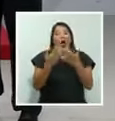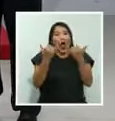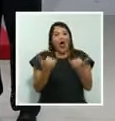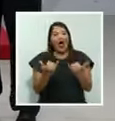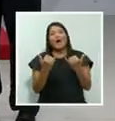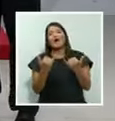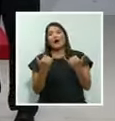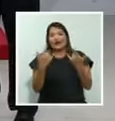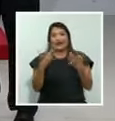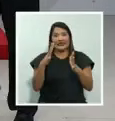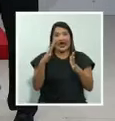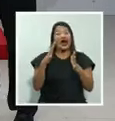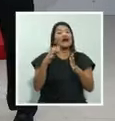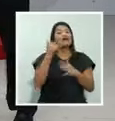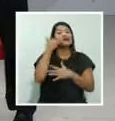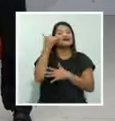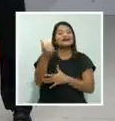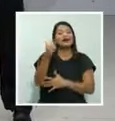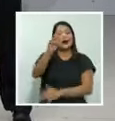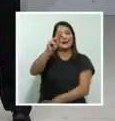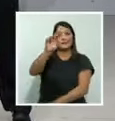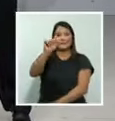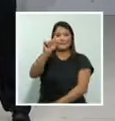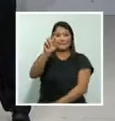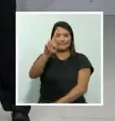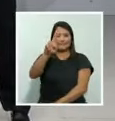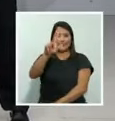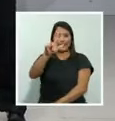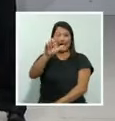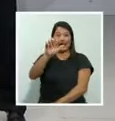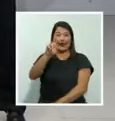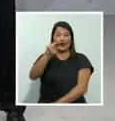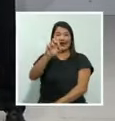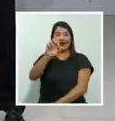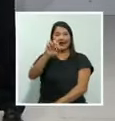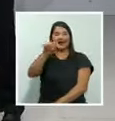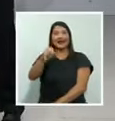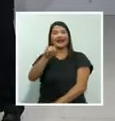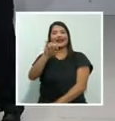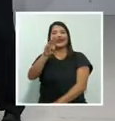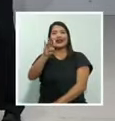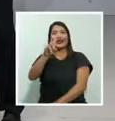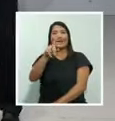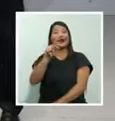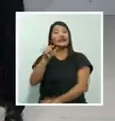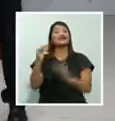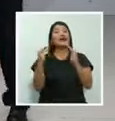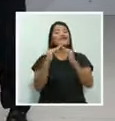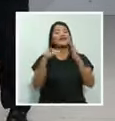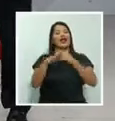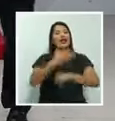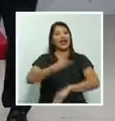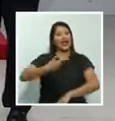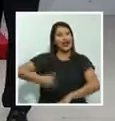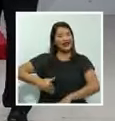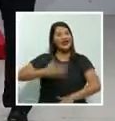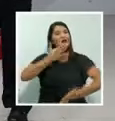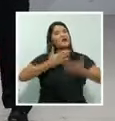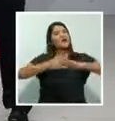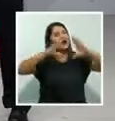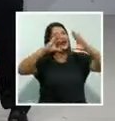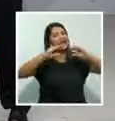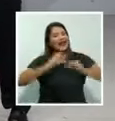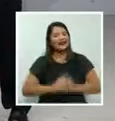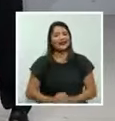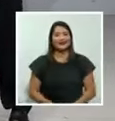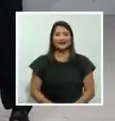ahí ya en línea a doña Marlene Jiménez González, que precisamente es de Heredia. Doña Marlene, muy buenas